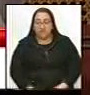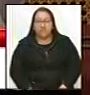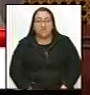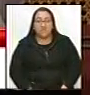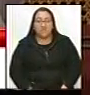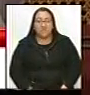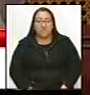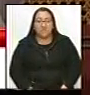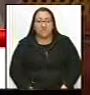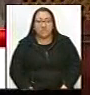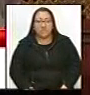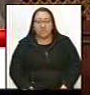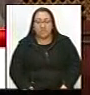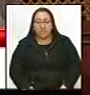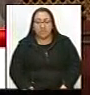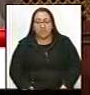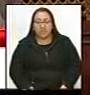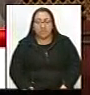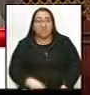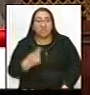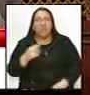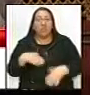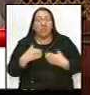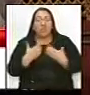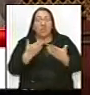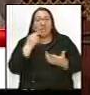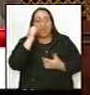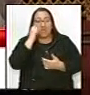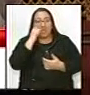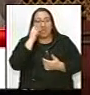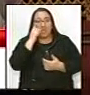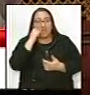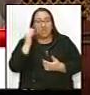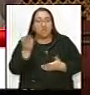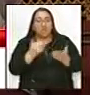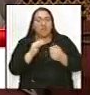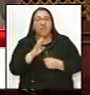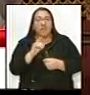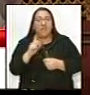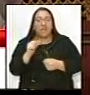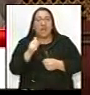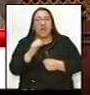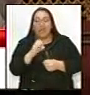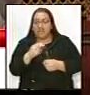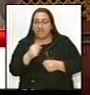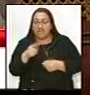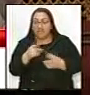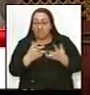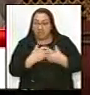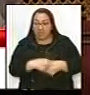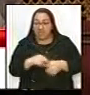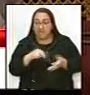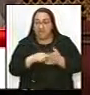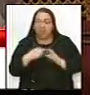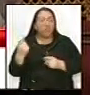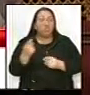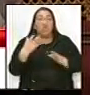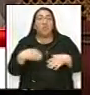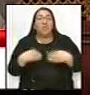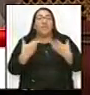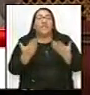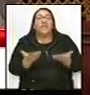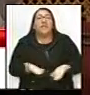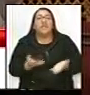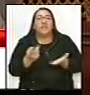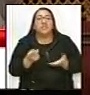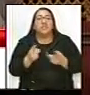en la cual solamente pudiera brindar el servicio portador de banda ancha es operador neutro solo puede dar ese